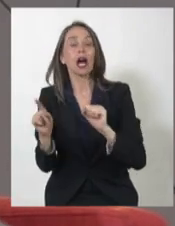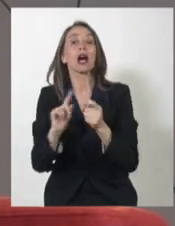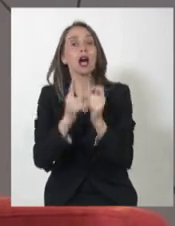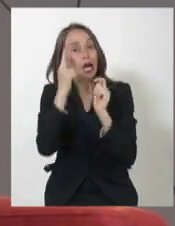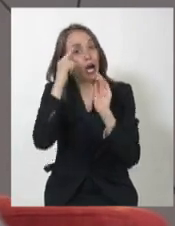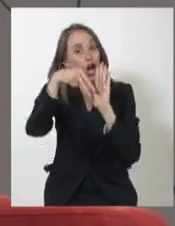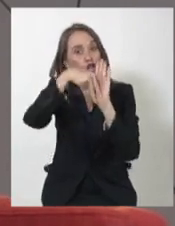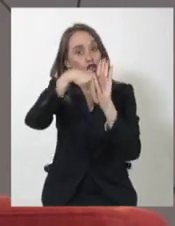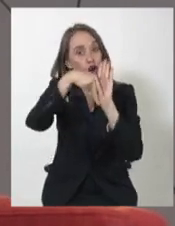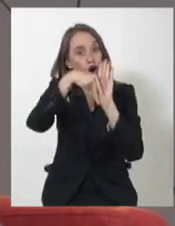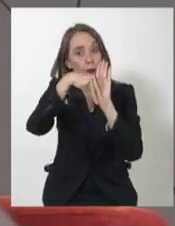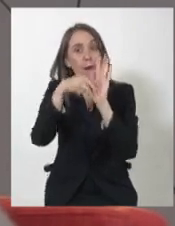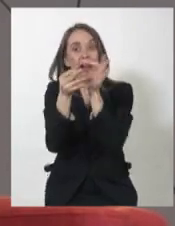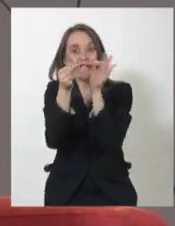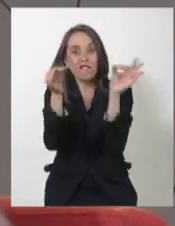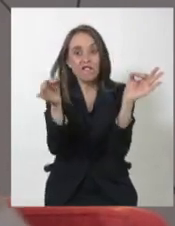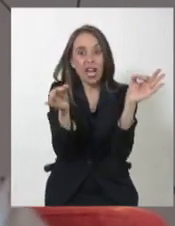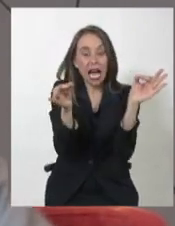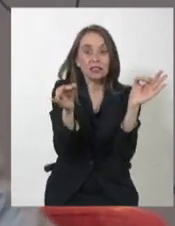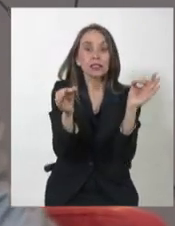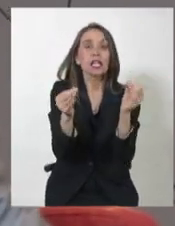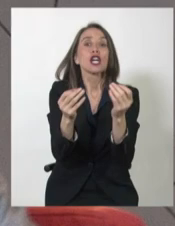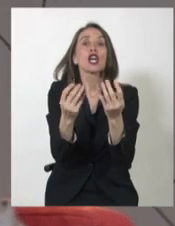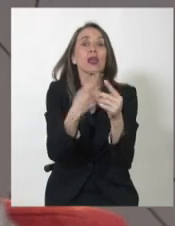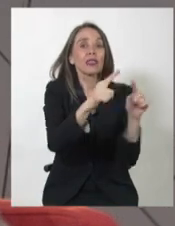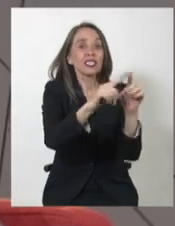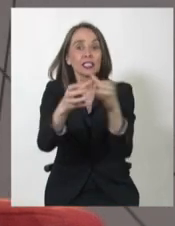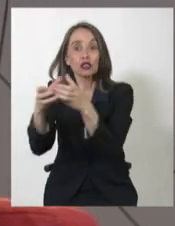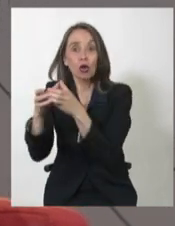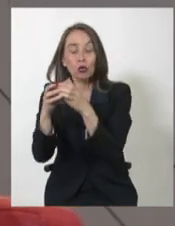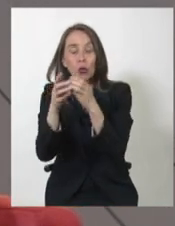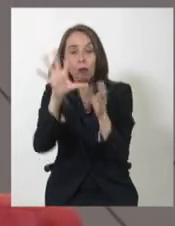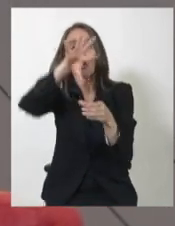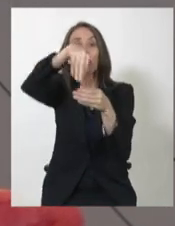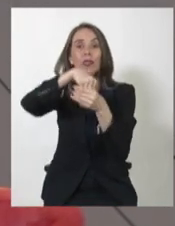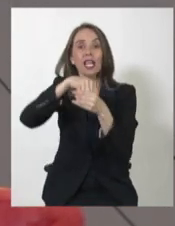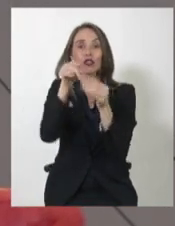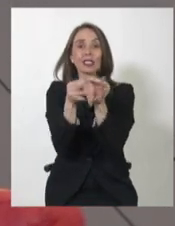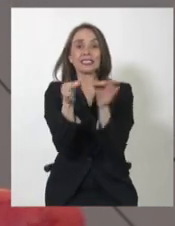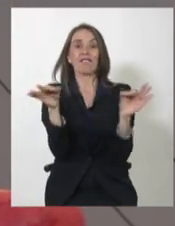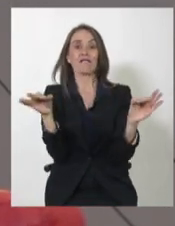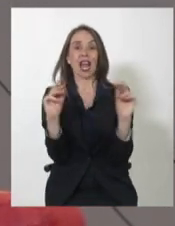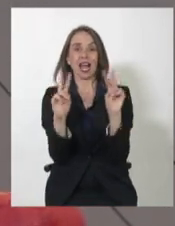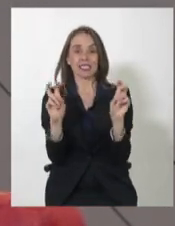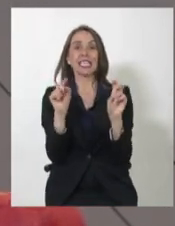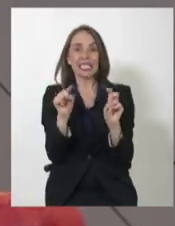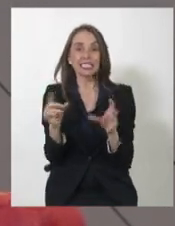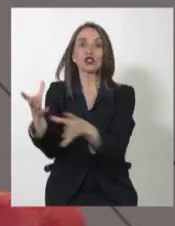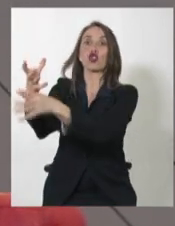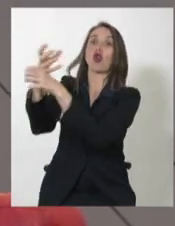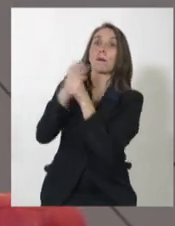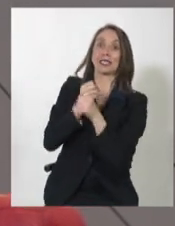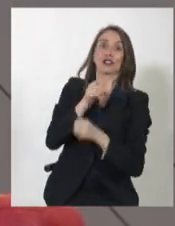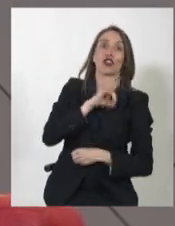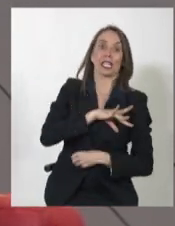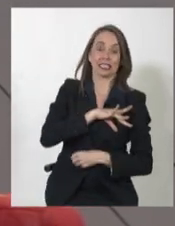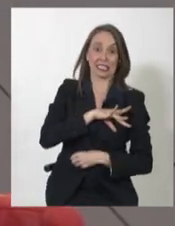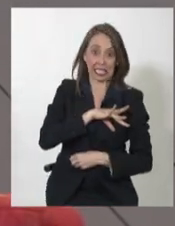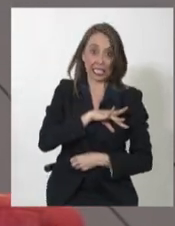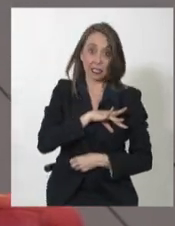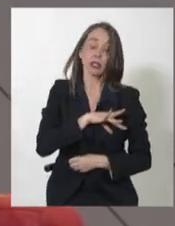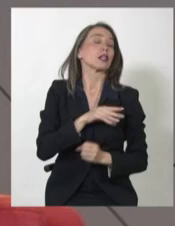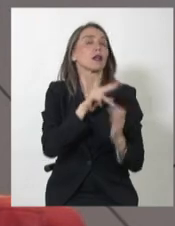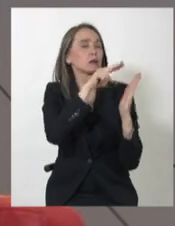normativo para que todos pudieran caber en ese enunciado. A eso nos vamos a forzar. Vamos a tener que no solamente tener